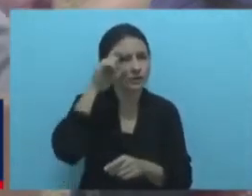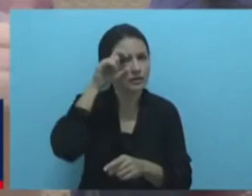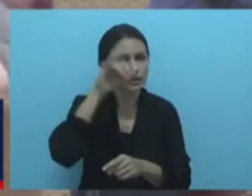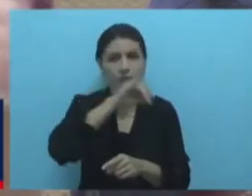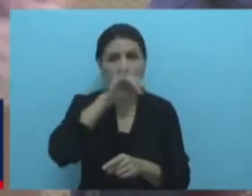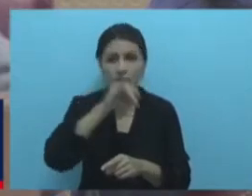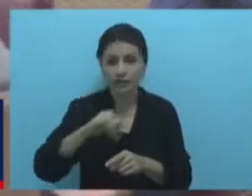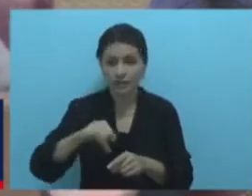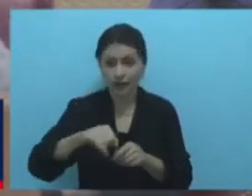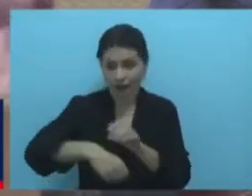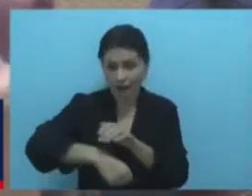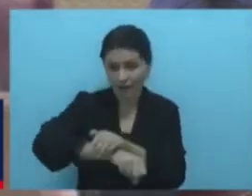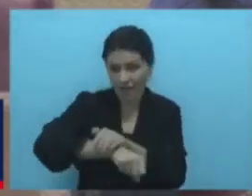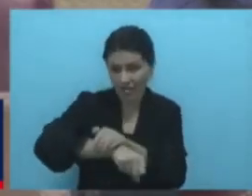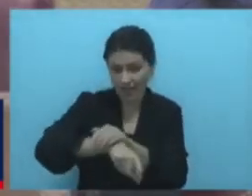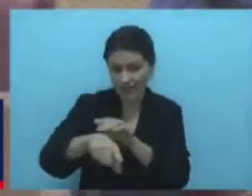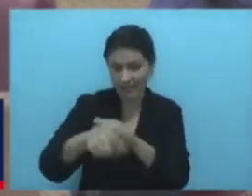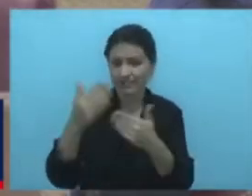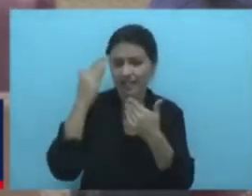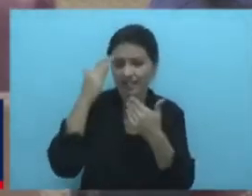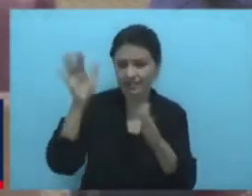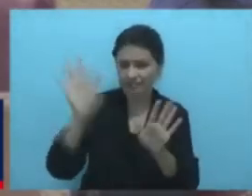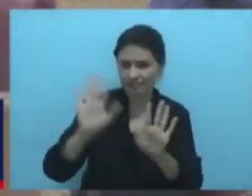supermercado de la familia rocuso